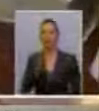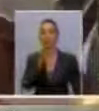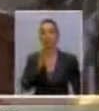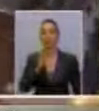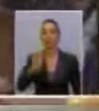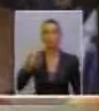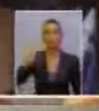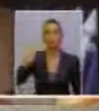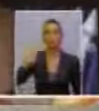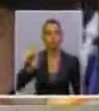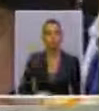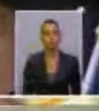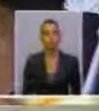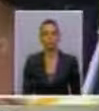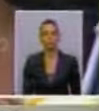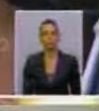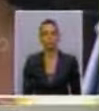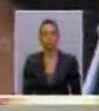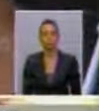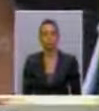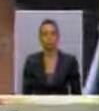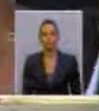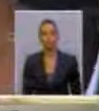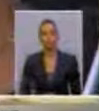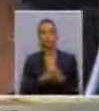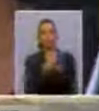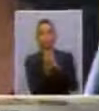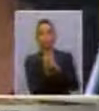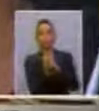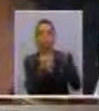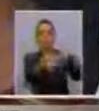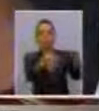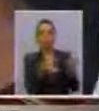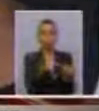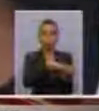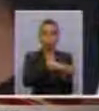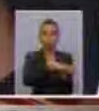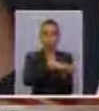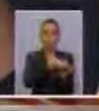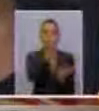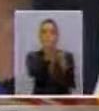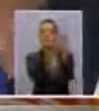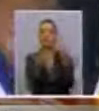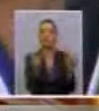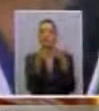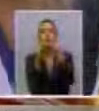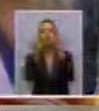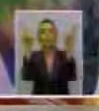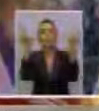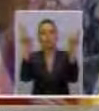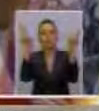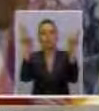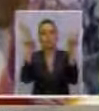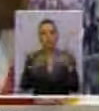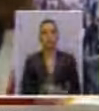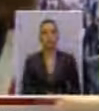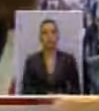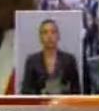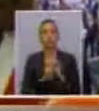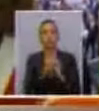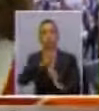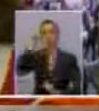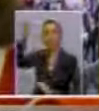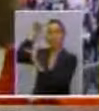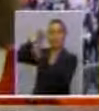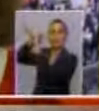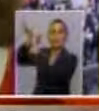CERVEL. Andrés, vamos a este tema, ¿no? El que tiene que ver con la economía y las expectativas que se han creado con este próximo gobierno. Al parecer, nos